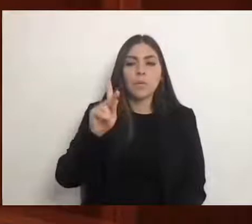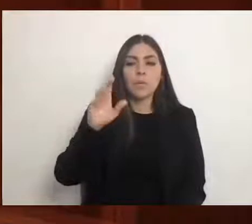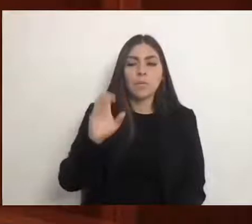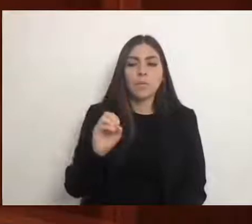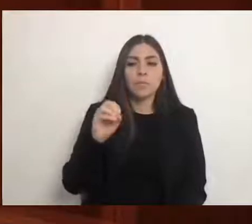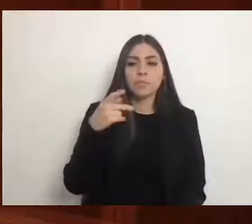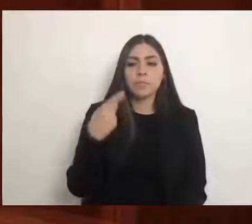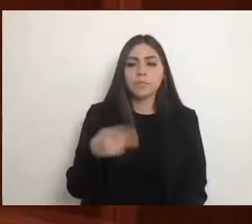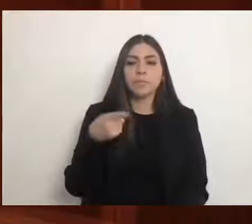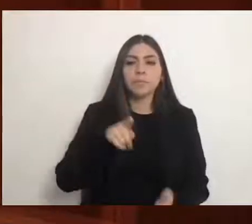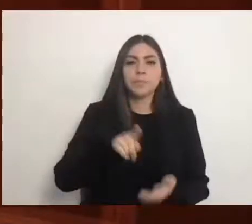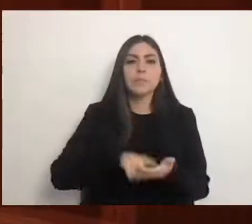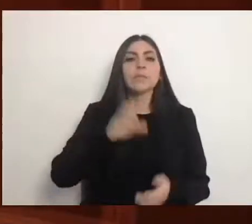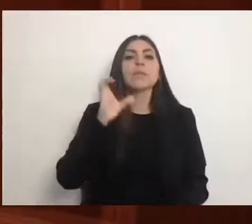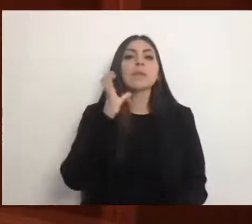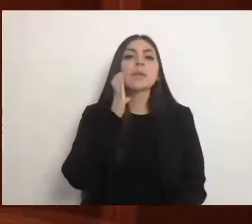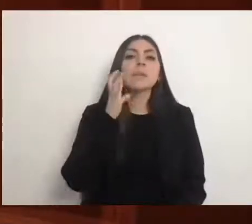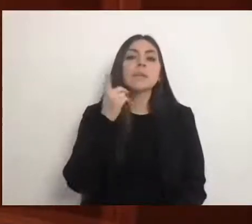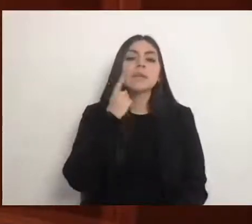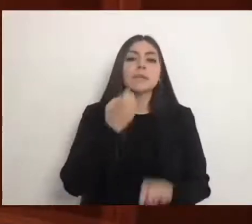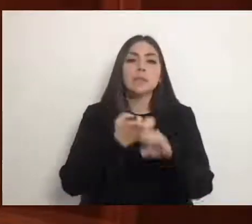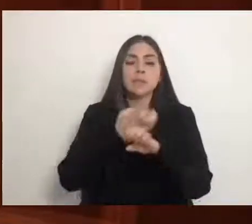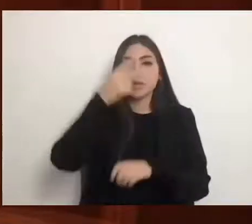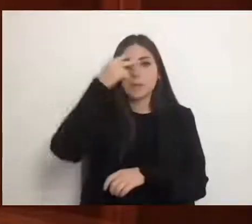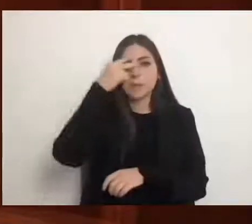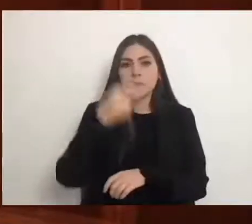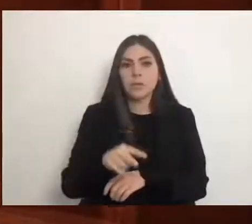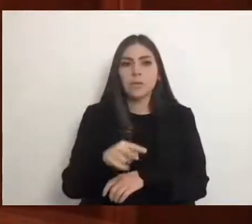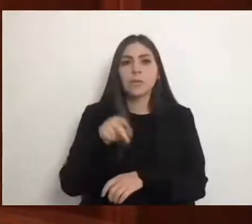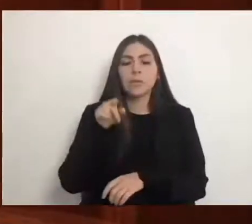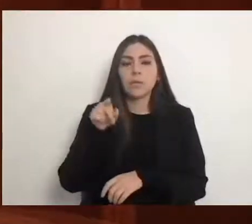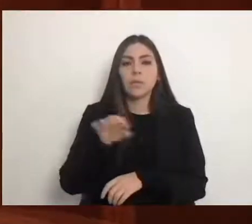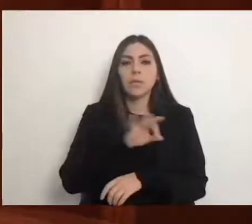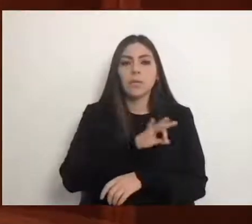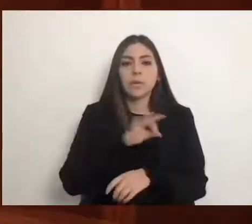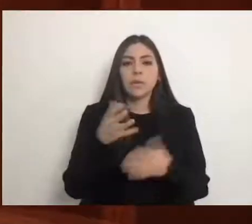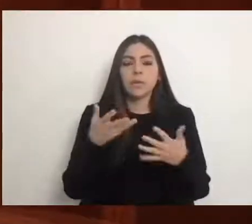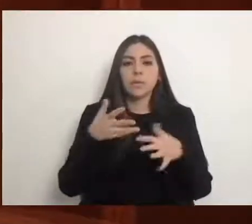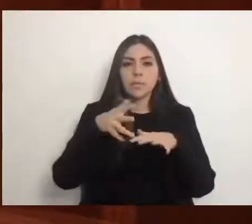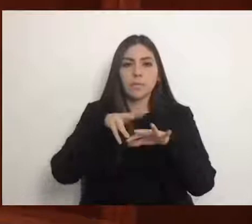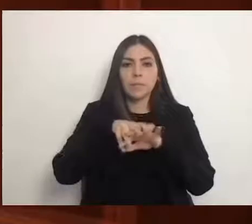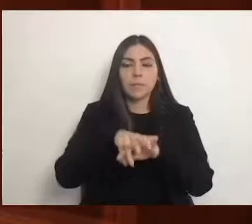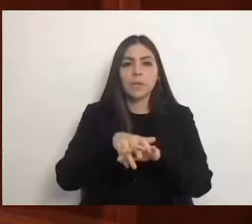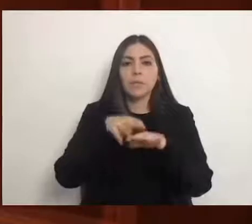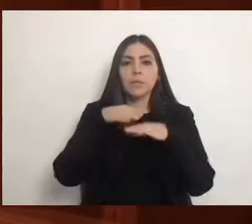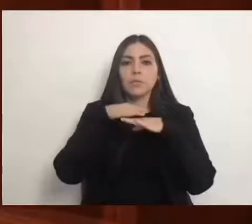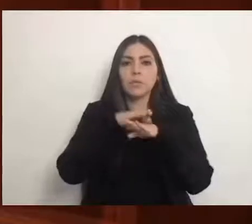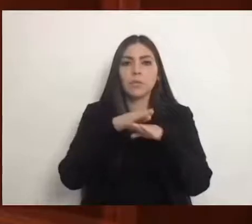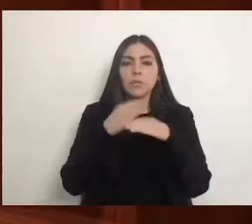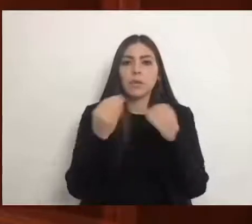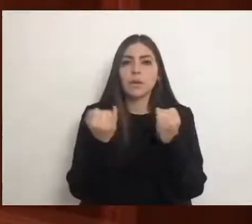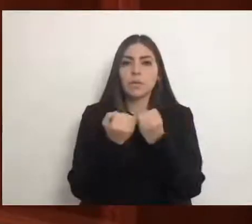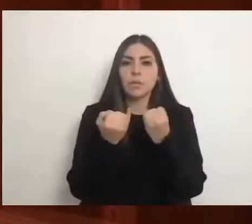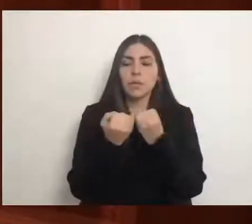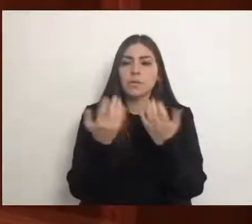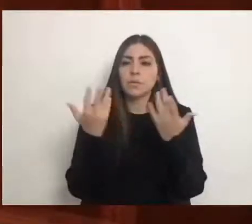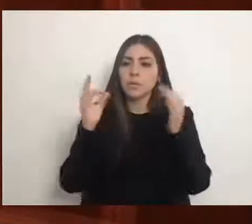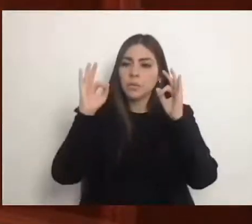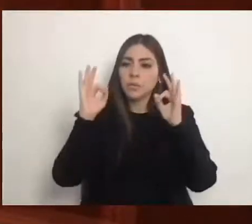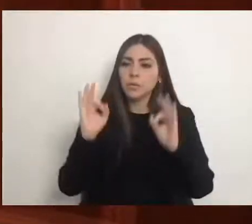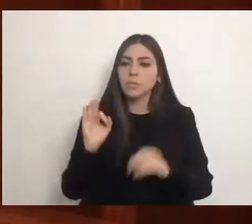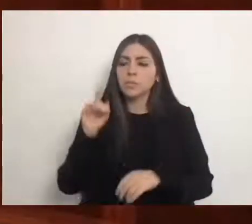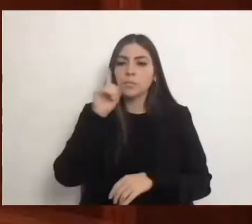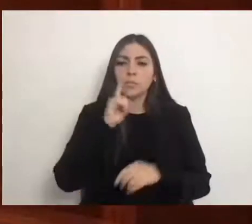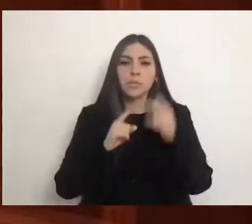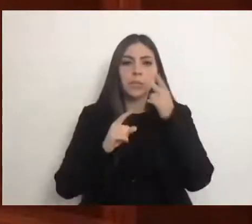del Estado Libre y Soberano de México sea integrada en base al principio de paridad de género, al tenor de